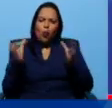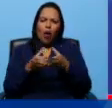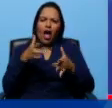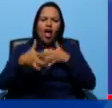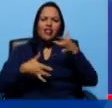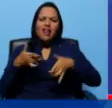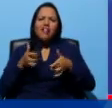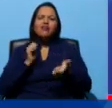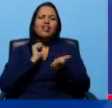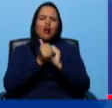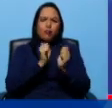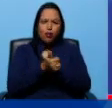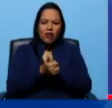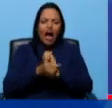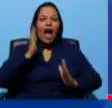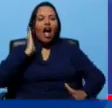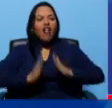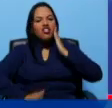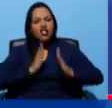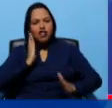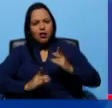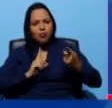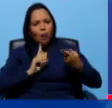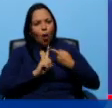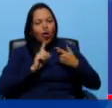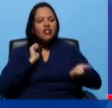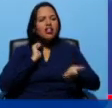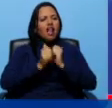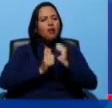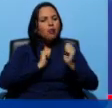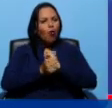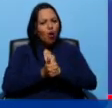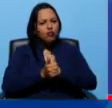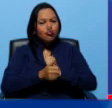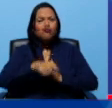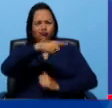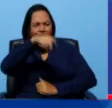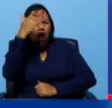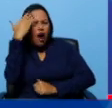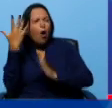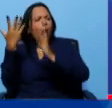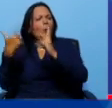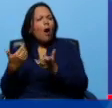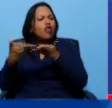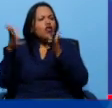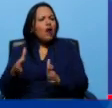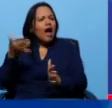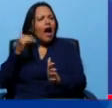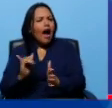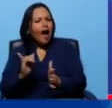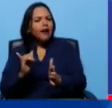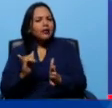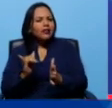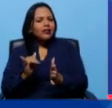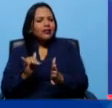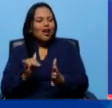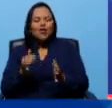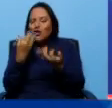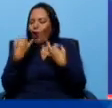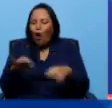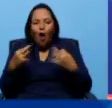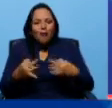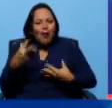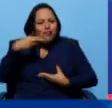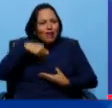estudiantil del atletismo, del deporte. ¿Ustedes saben cuántos muchachos de estos tienen condiciones innatas,